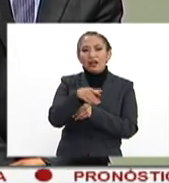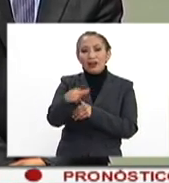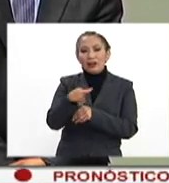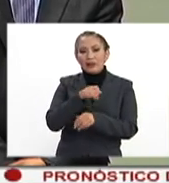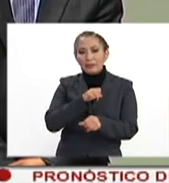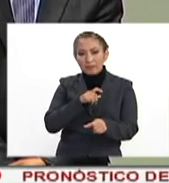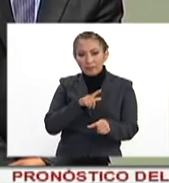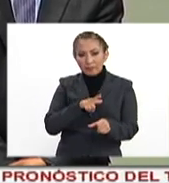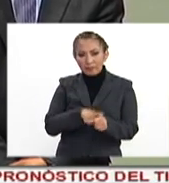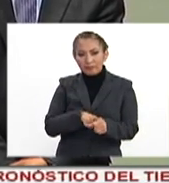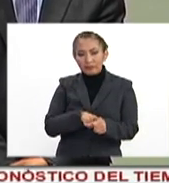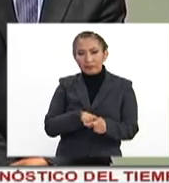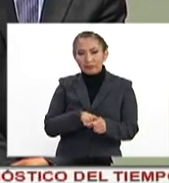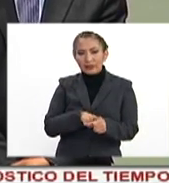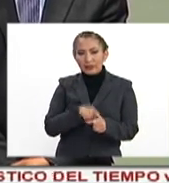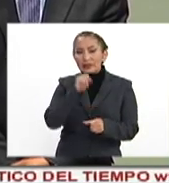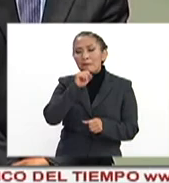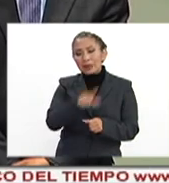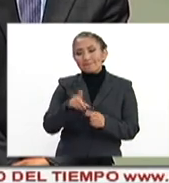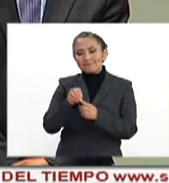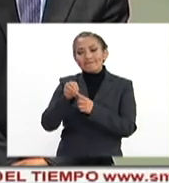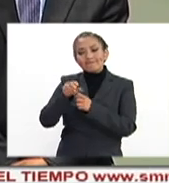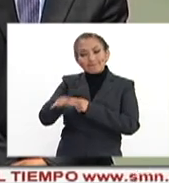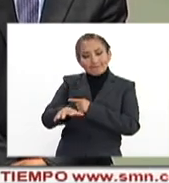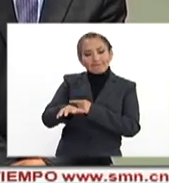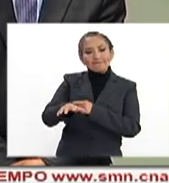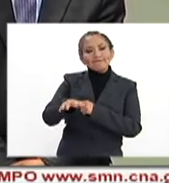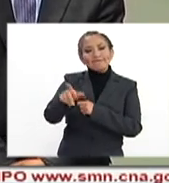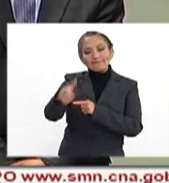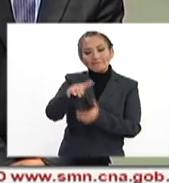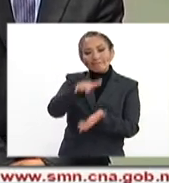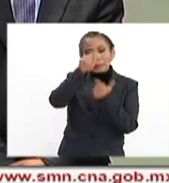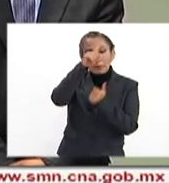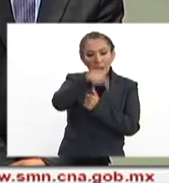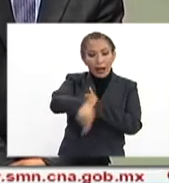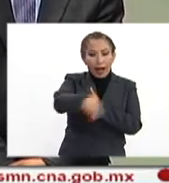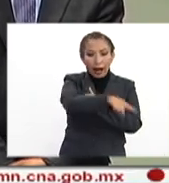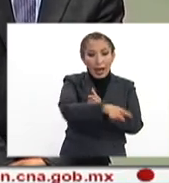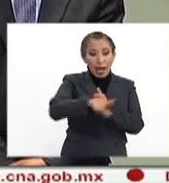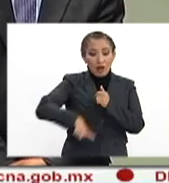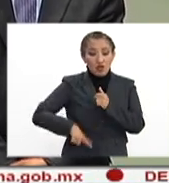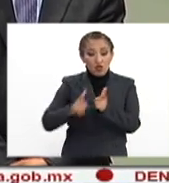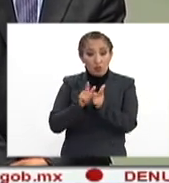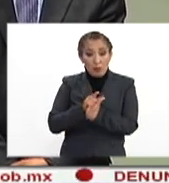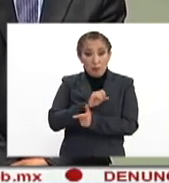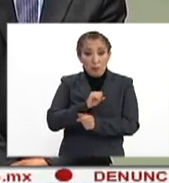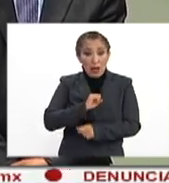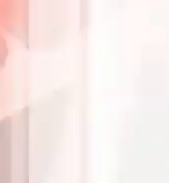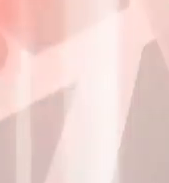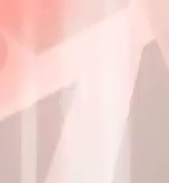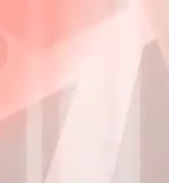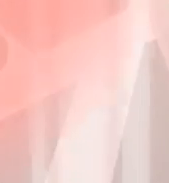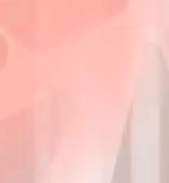social e implica también ingresos para la delincuencia organizada.